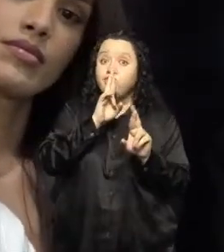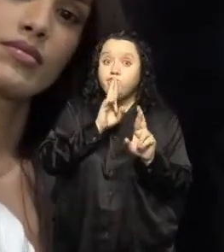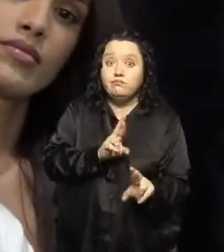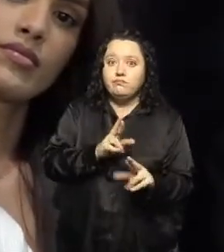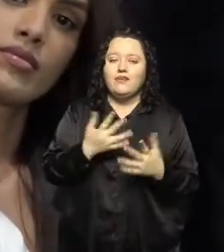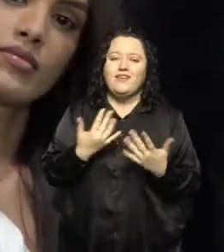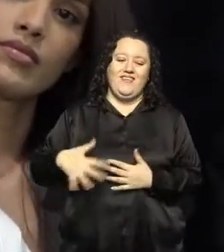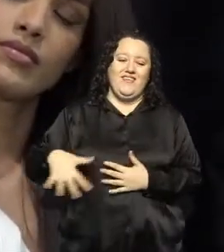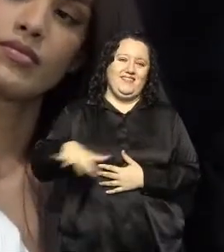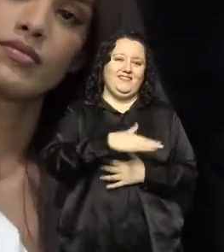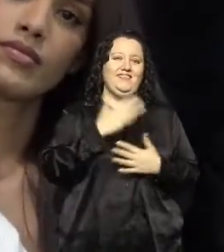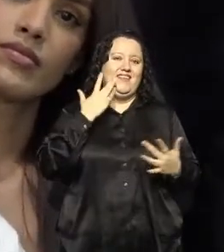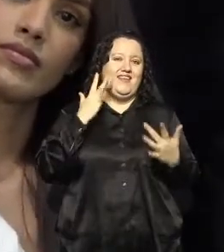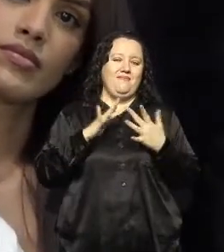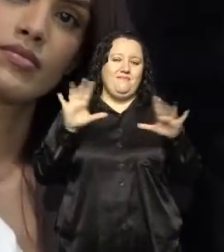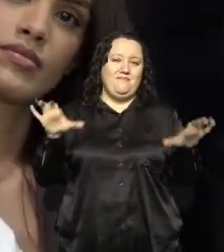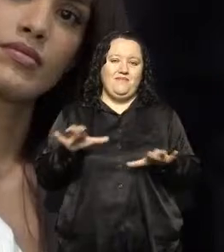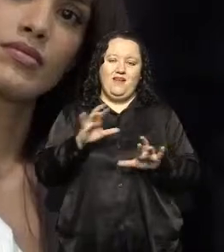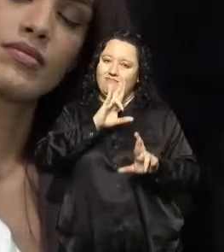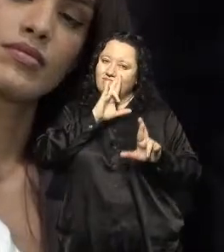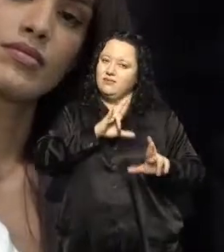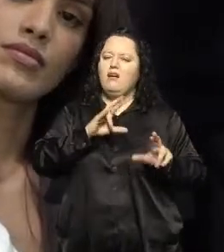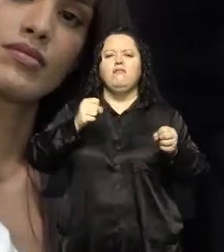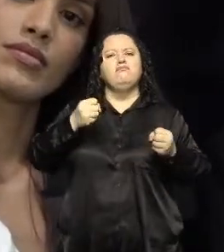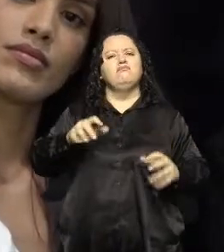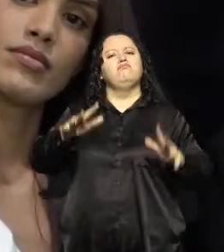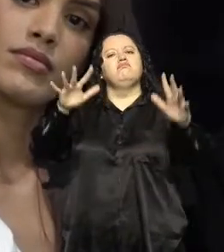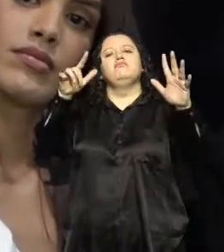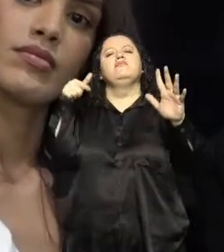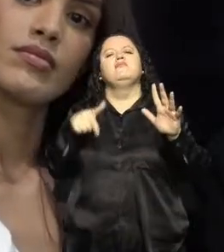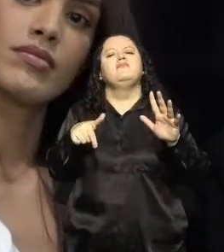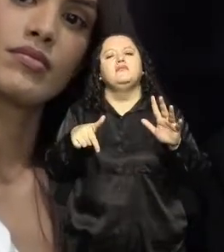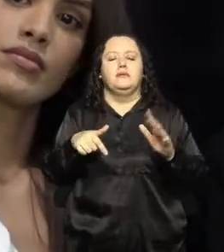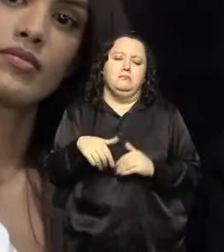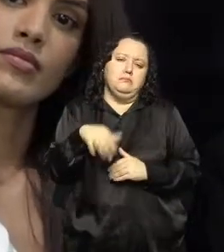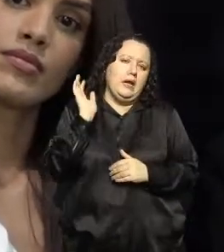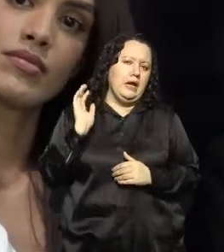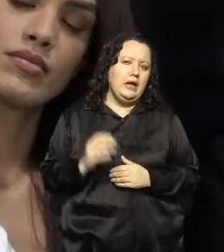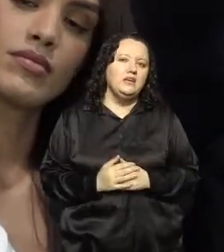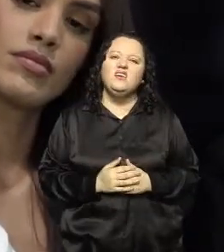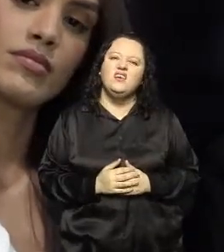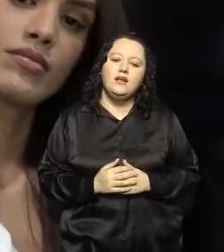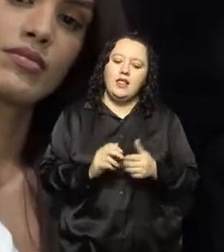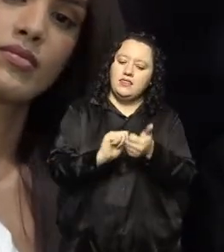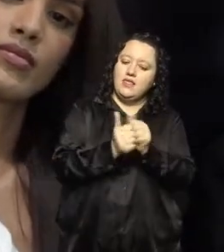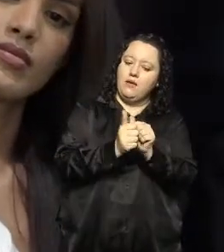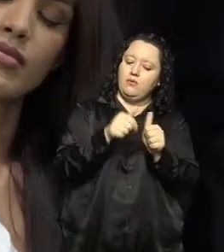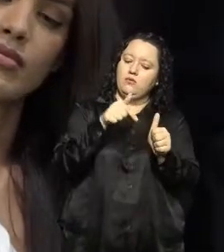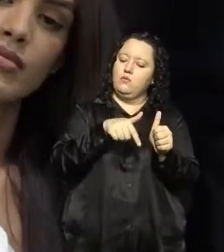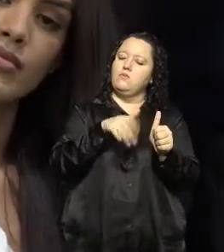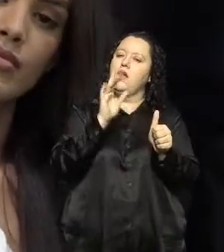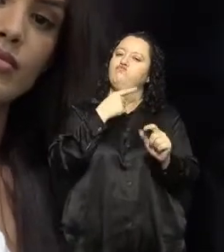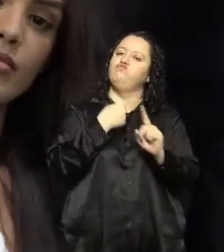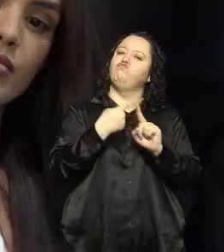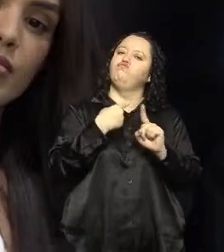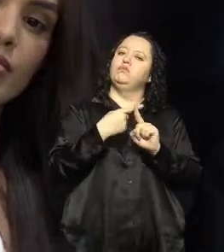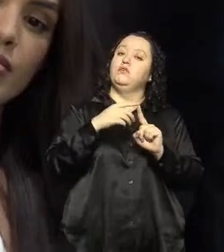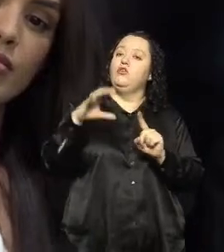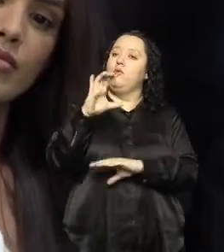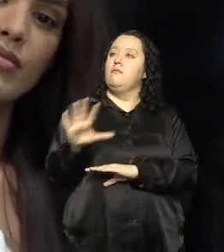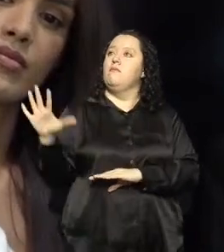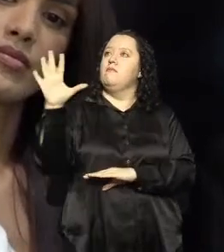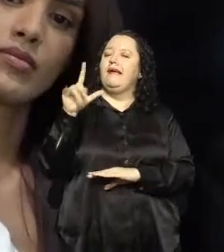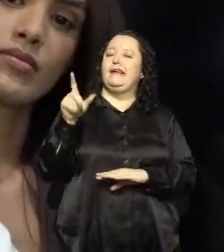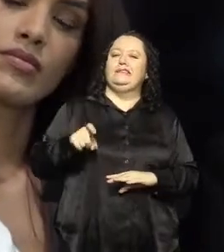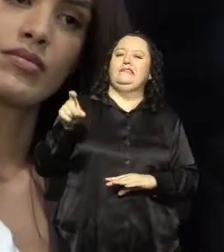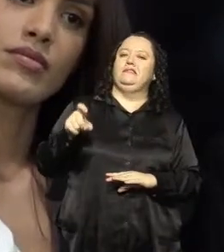hoy les hacemos aquí, lo que celebramos es mucho más que eso. Es el deporte como referente positivo para un país